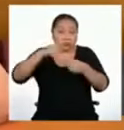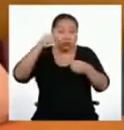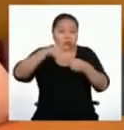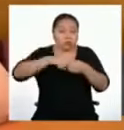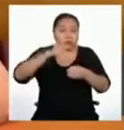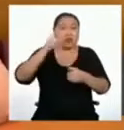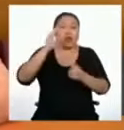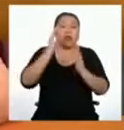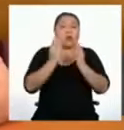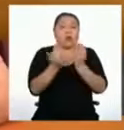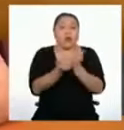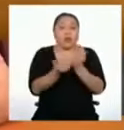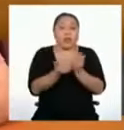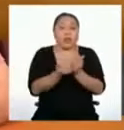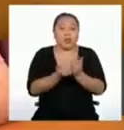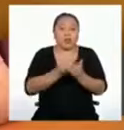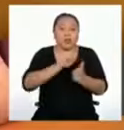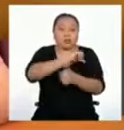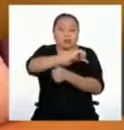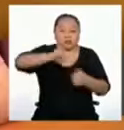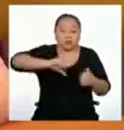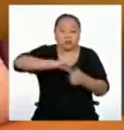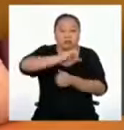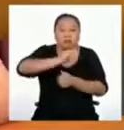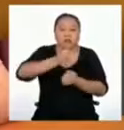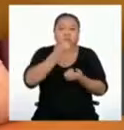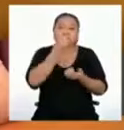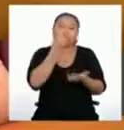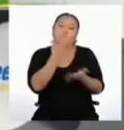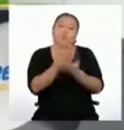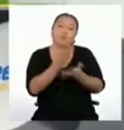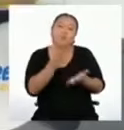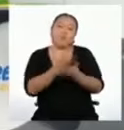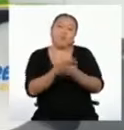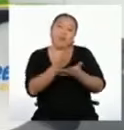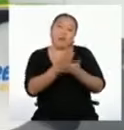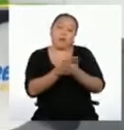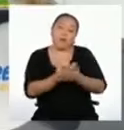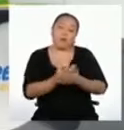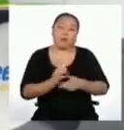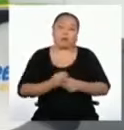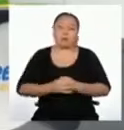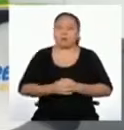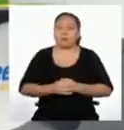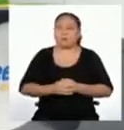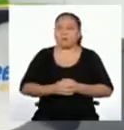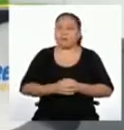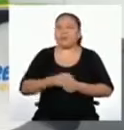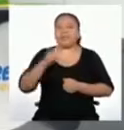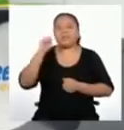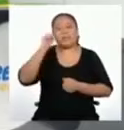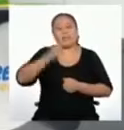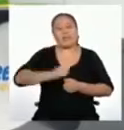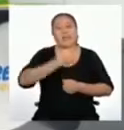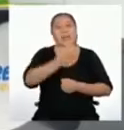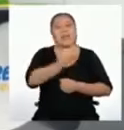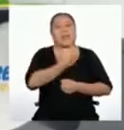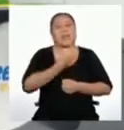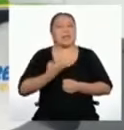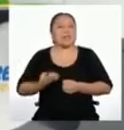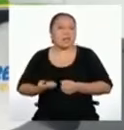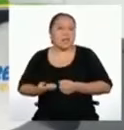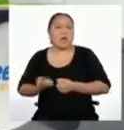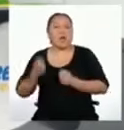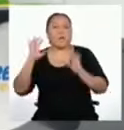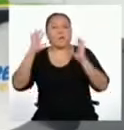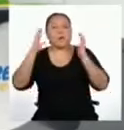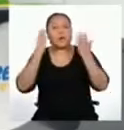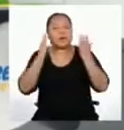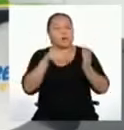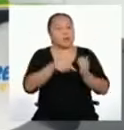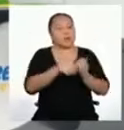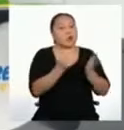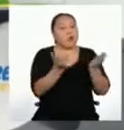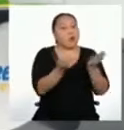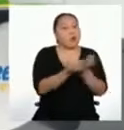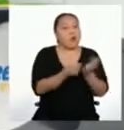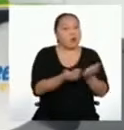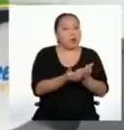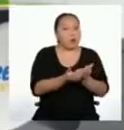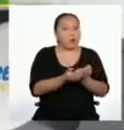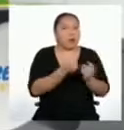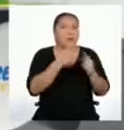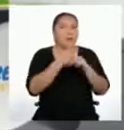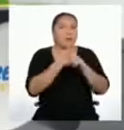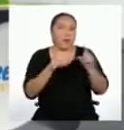en armonía. ¿Te parece válida esa idea? Claro, el Estado funciona de manera similar a un colegio,